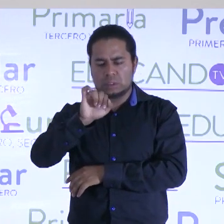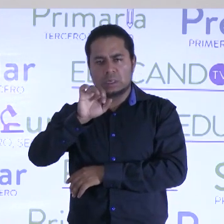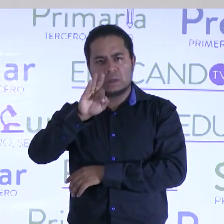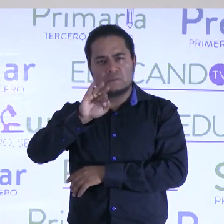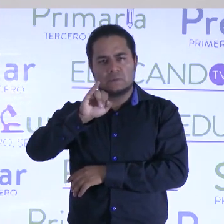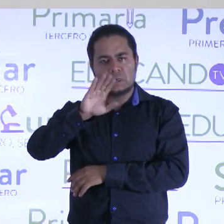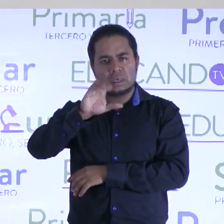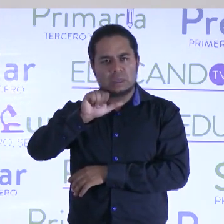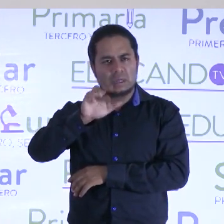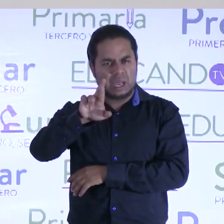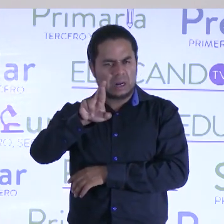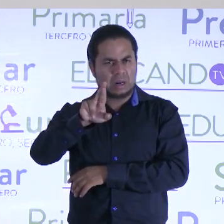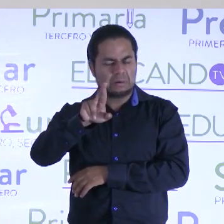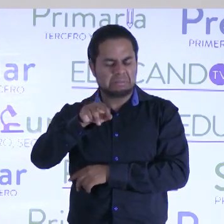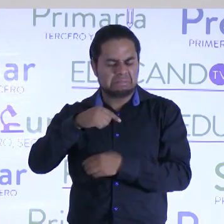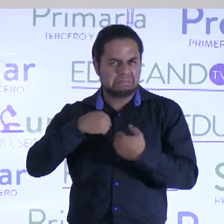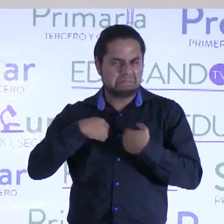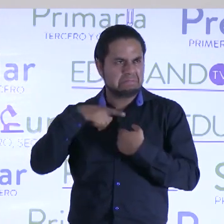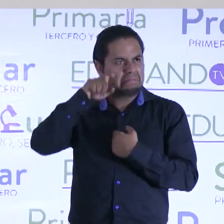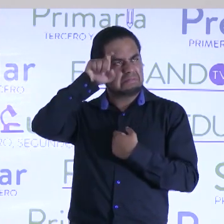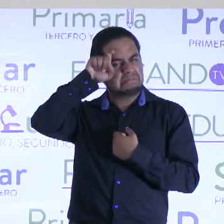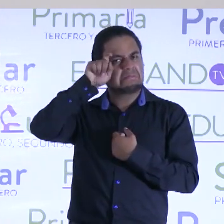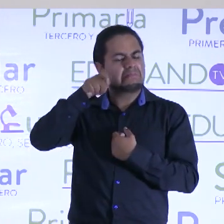codificar. Bien.